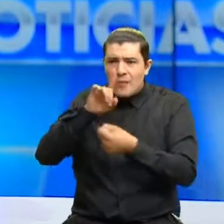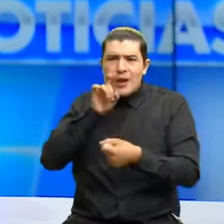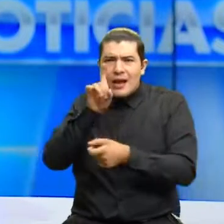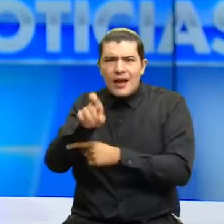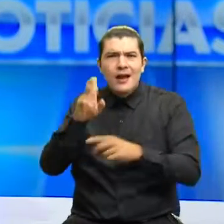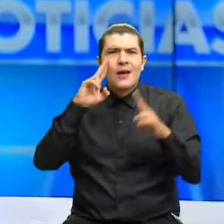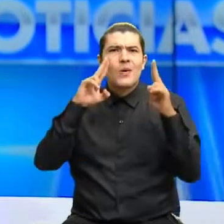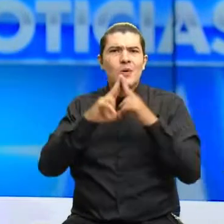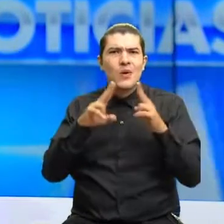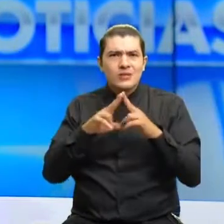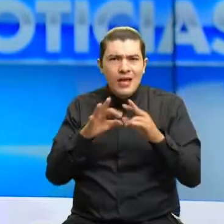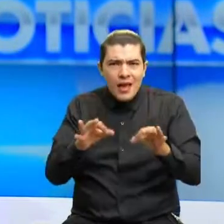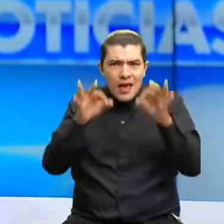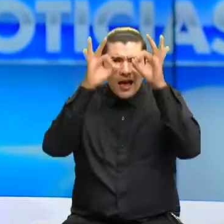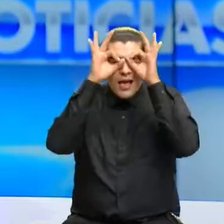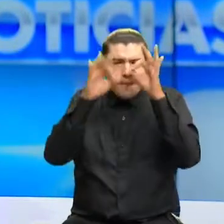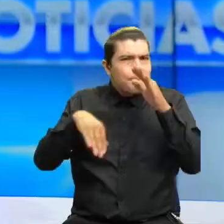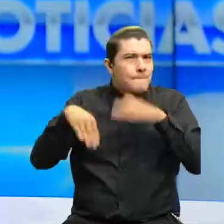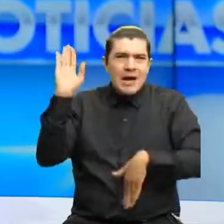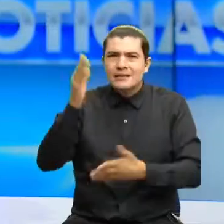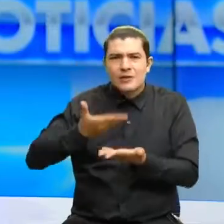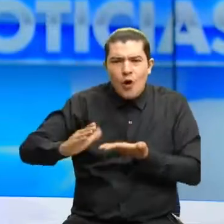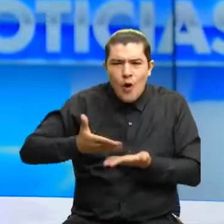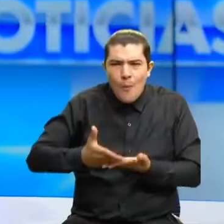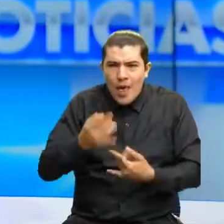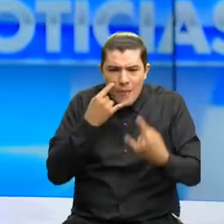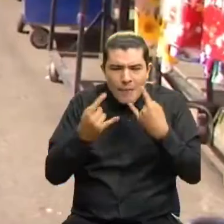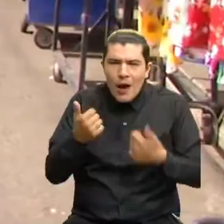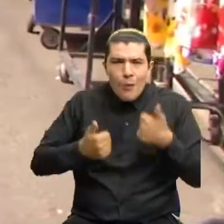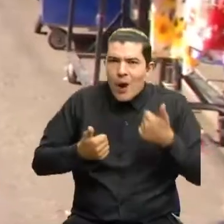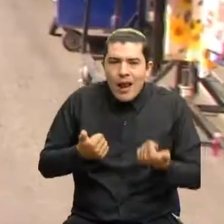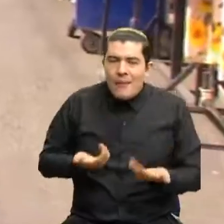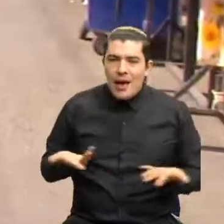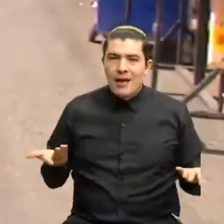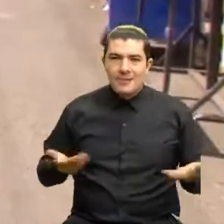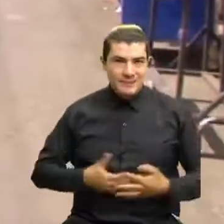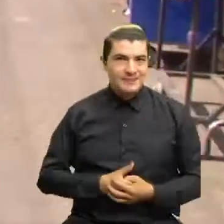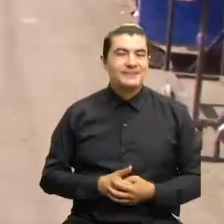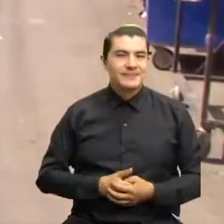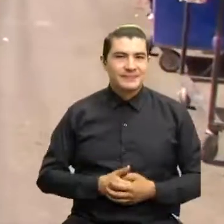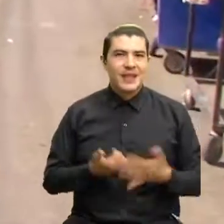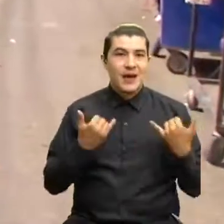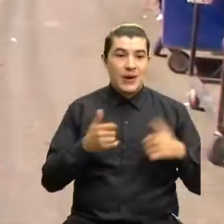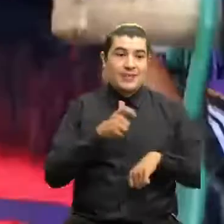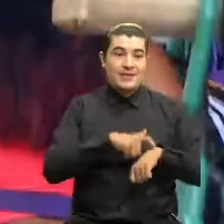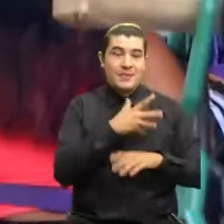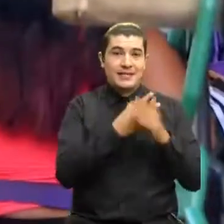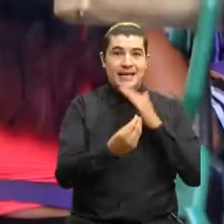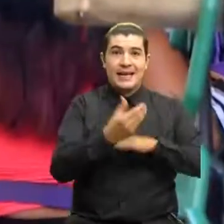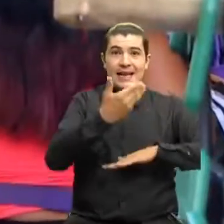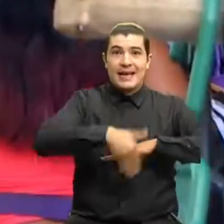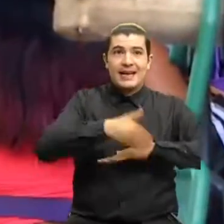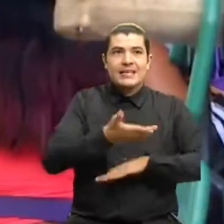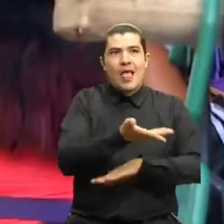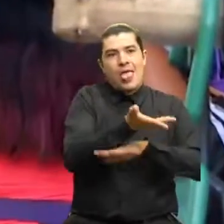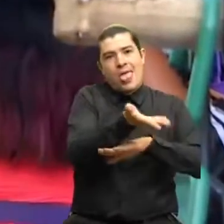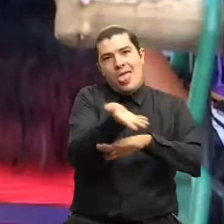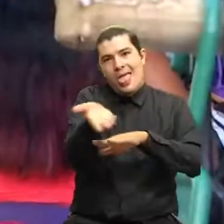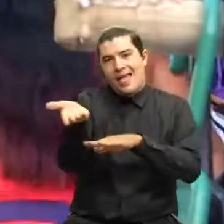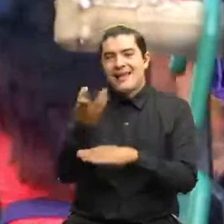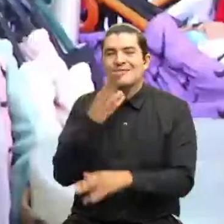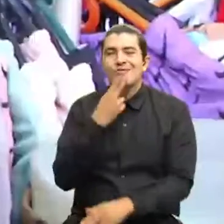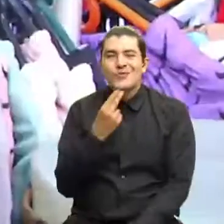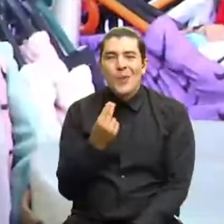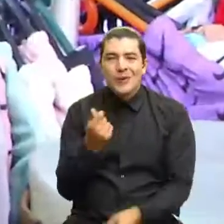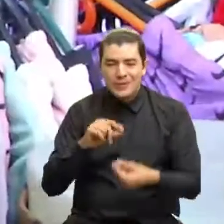esos trajes que más están comprando los bumangueses. Llega la época de salir a las calles a pedir dulces, razón por la que